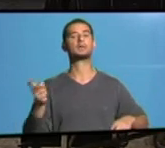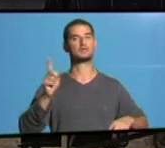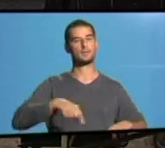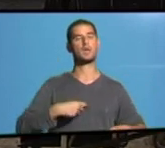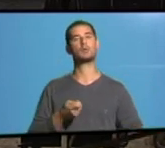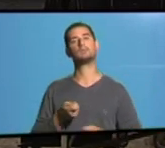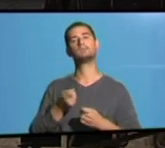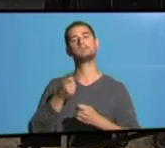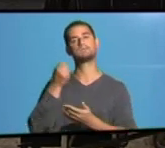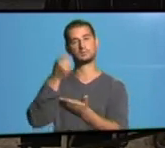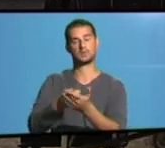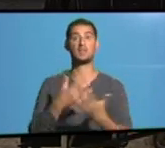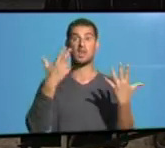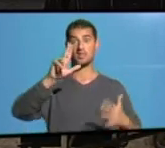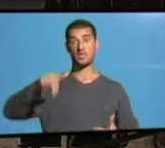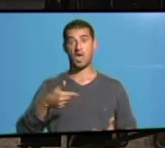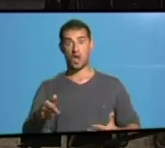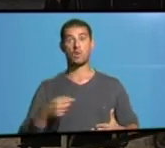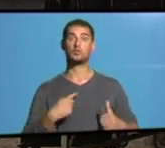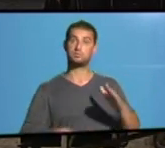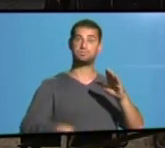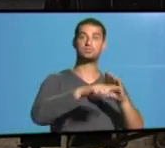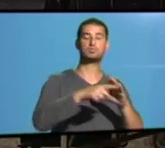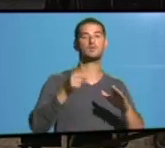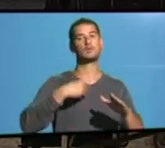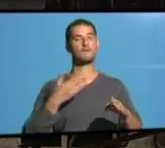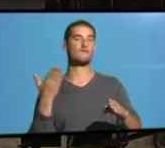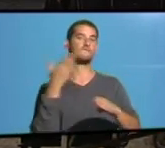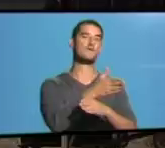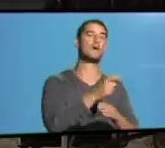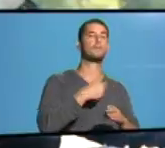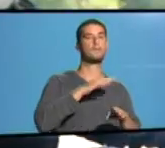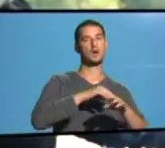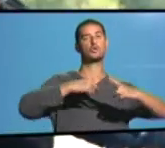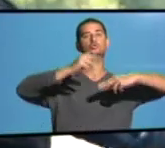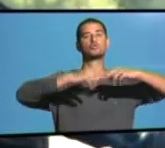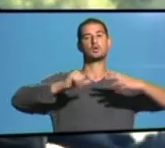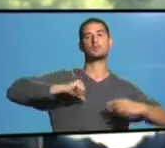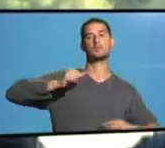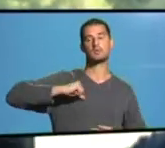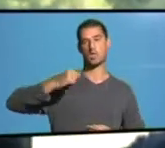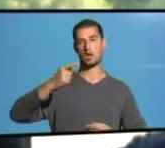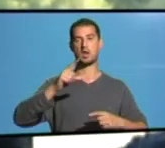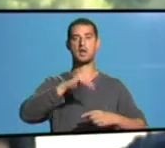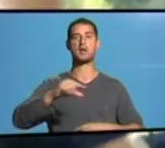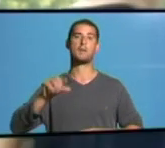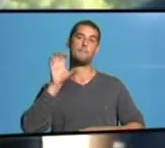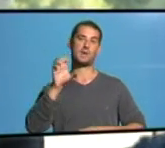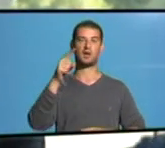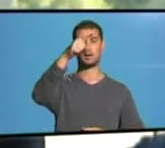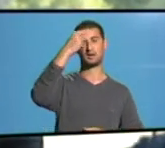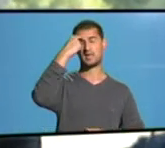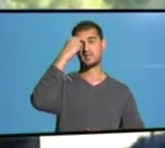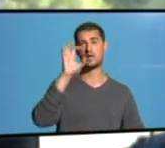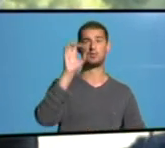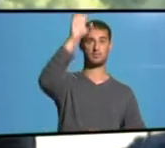benéfica. Os 10 euros da inscripción destinaránse íntegramente á construcción dun hospital en Nepal. En general me parece unha boa iniciativa, ¿no? Todo o que sea recaudar e ayudar a la